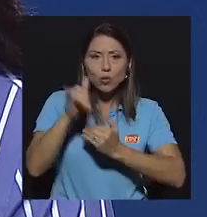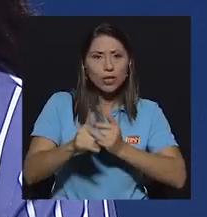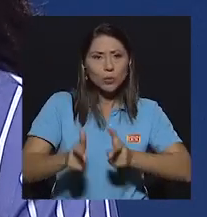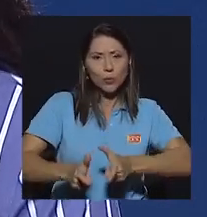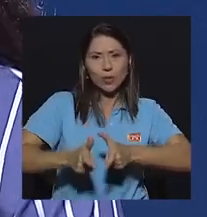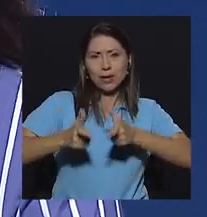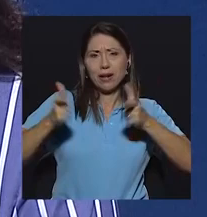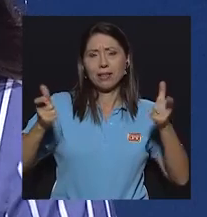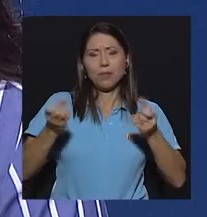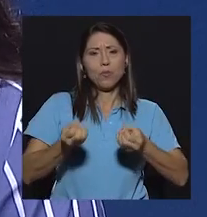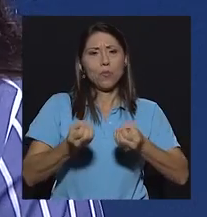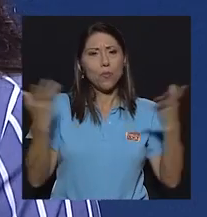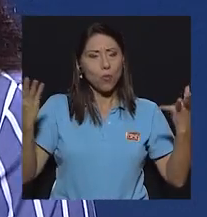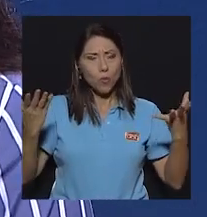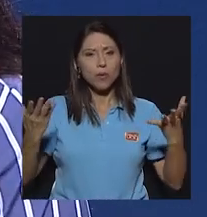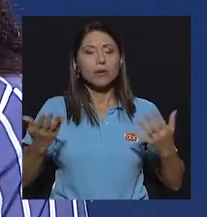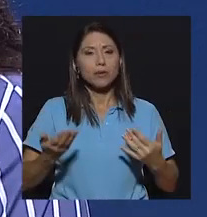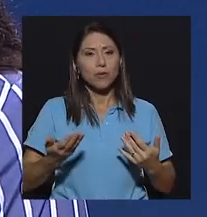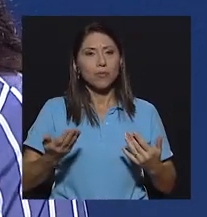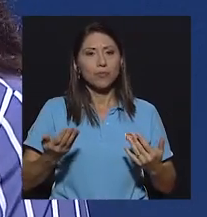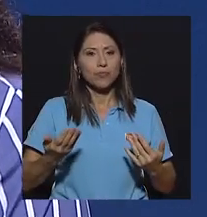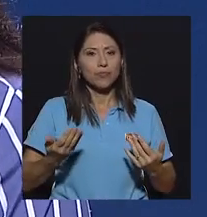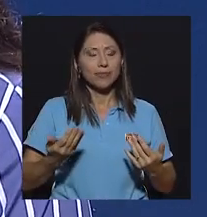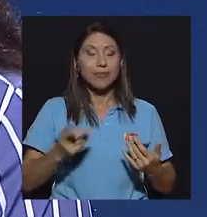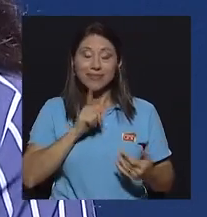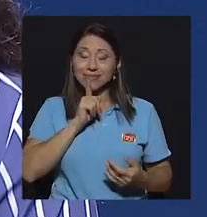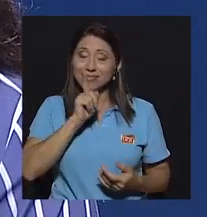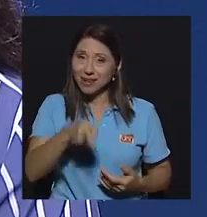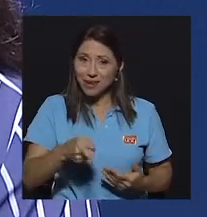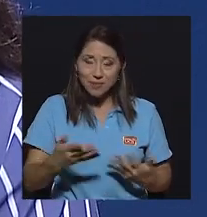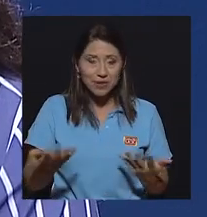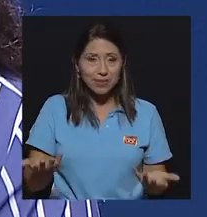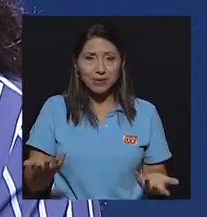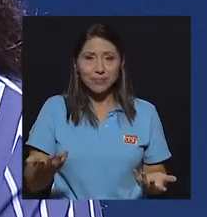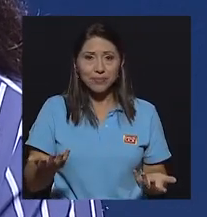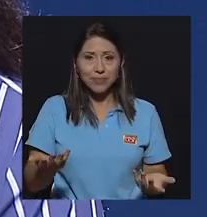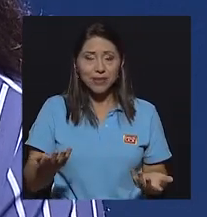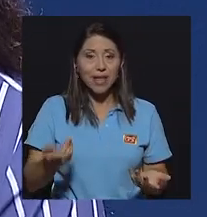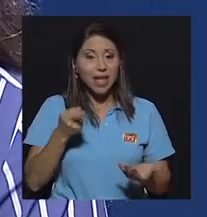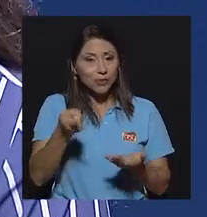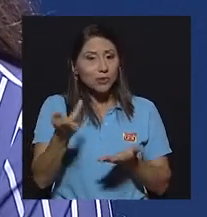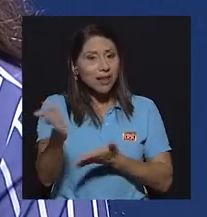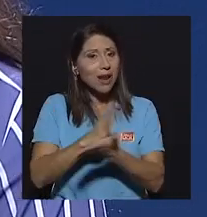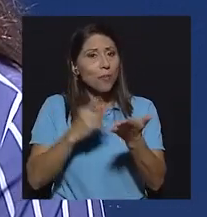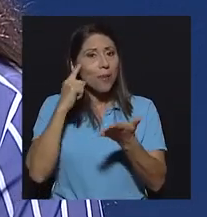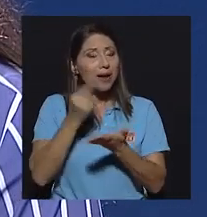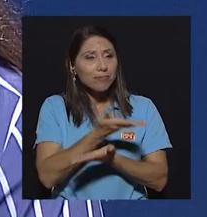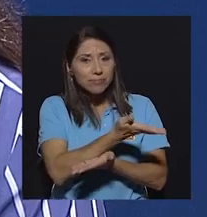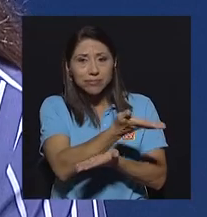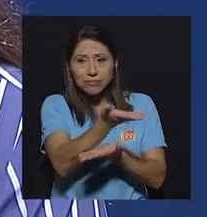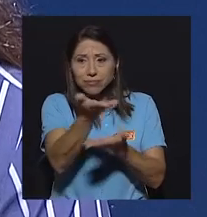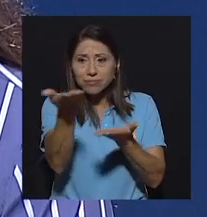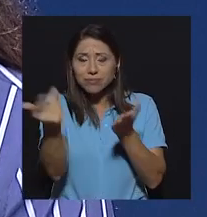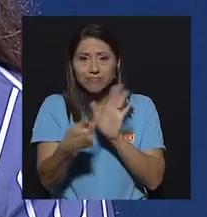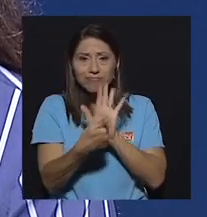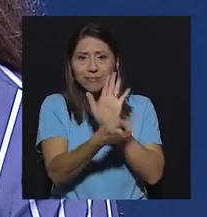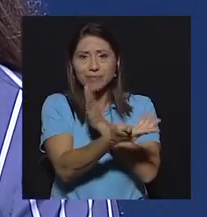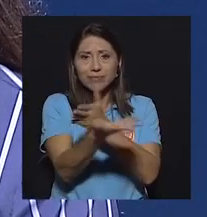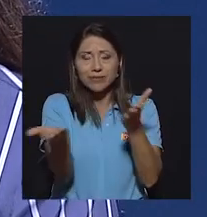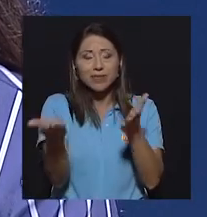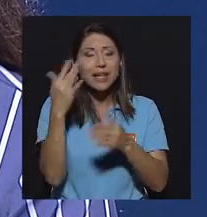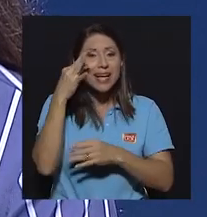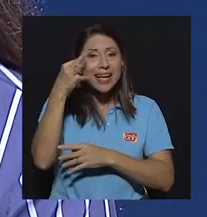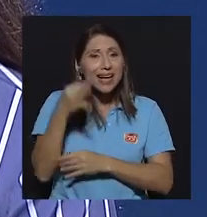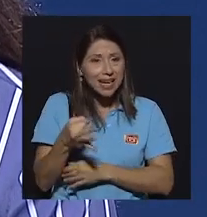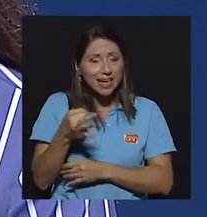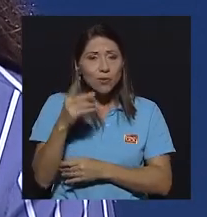muy público, o sea, algo que, un documento realmente que está para el mundo. Entonces creo que una